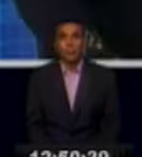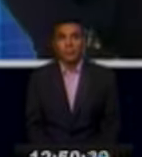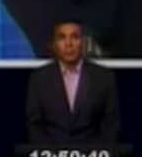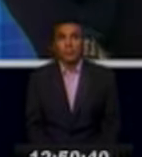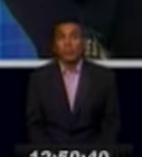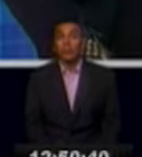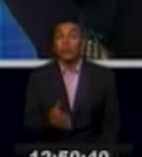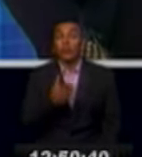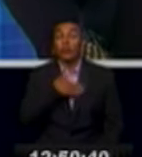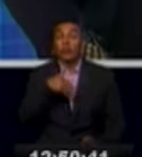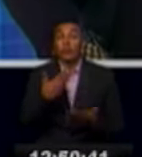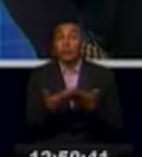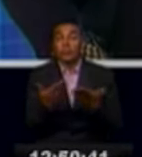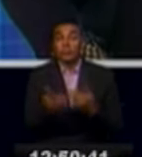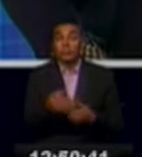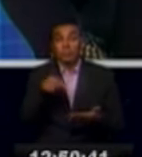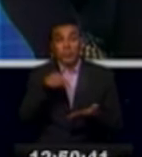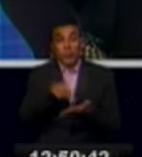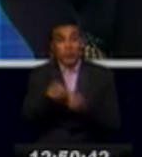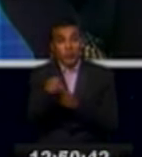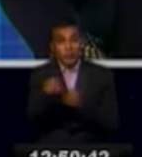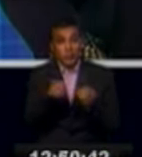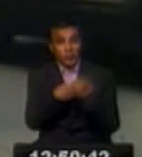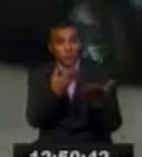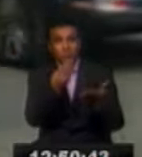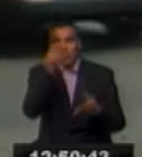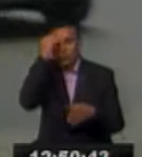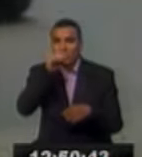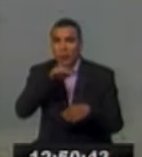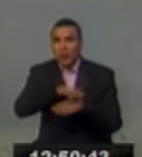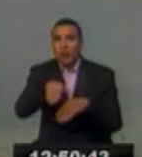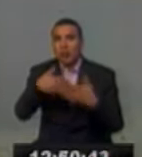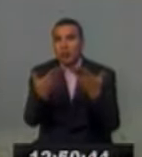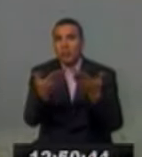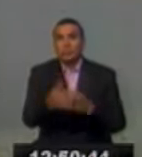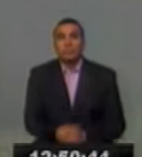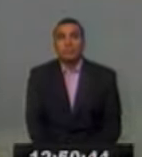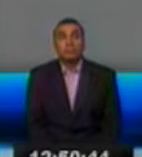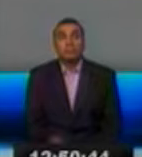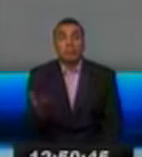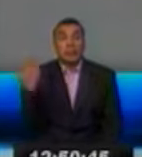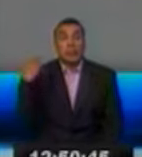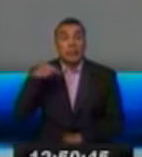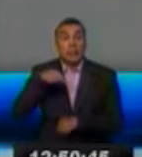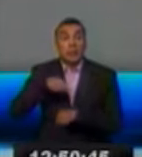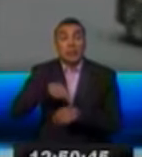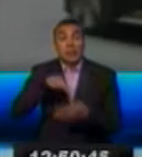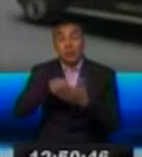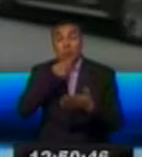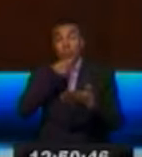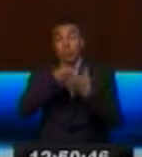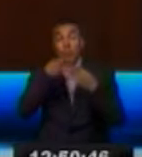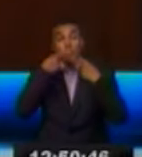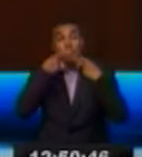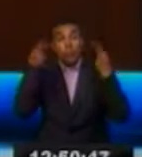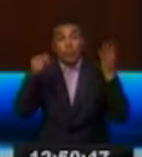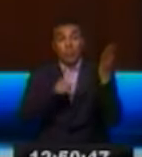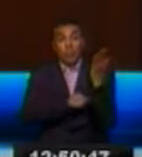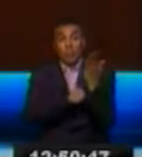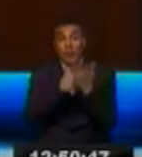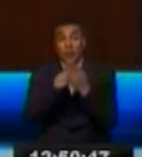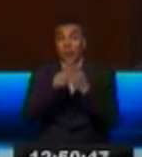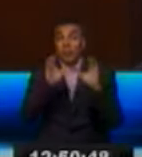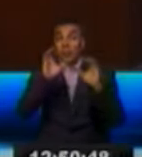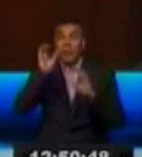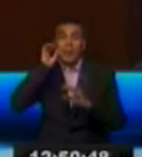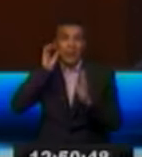¿Qué tal? ¿Cómo están, compañeros en estudios, amigos televidentes? Buenas tardes, así es. Hace pocos minutos, en una rueda de prensa, el ministro de